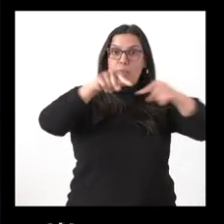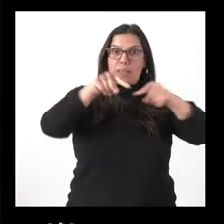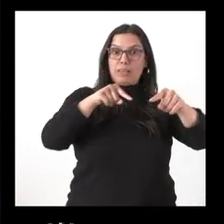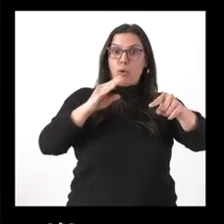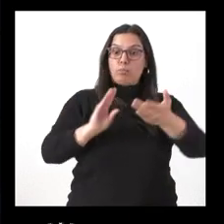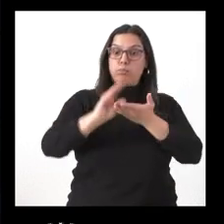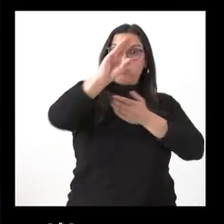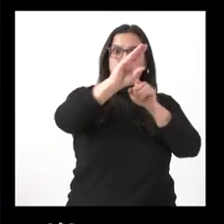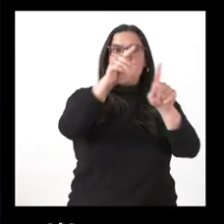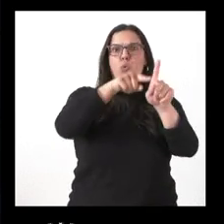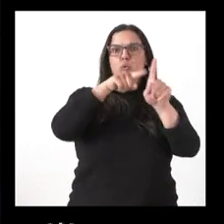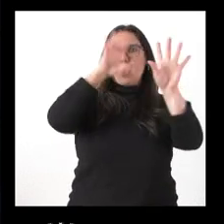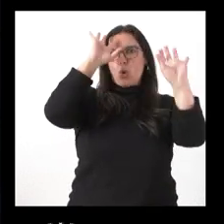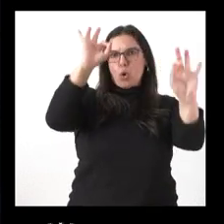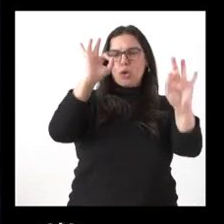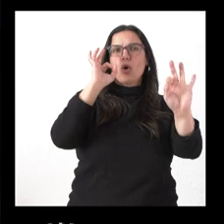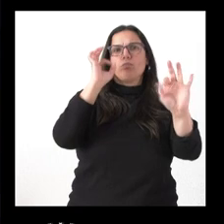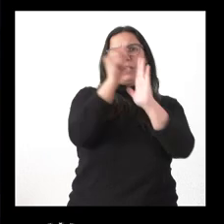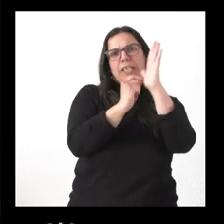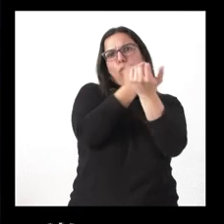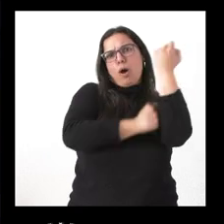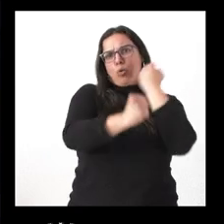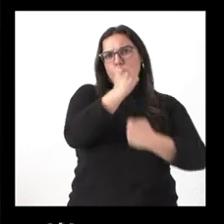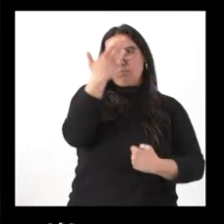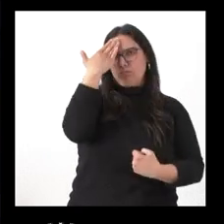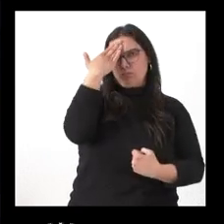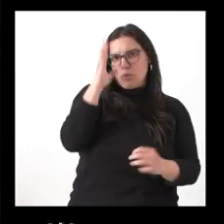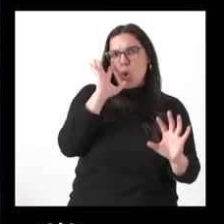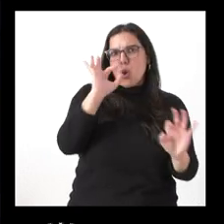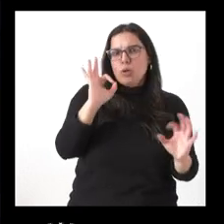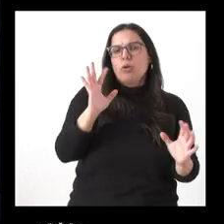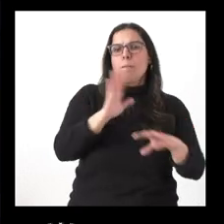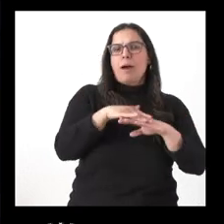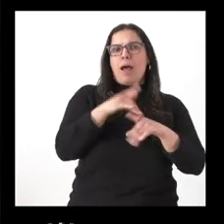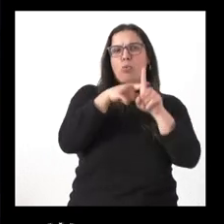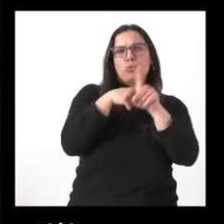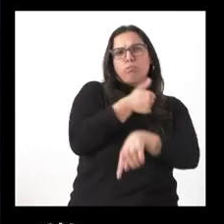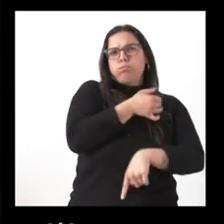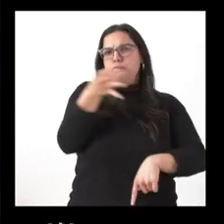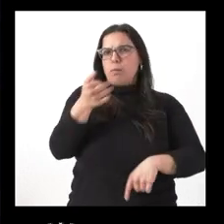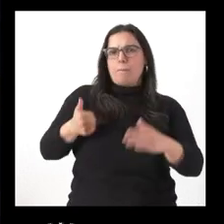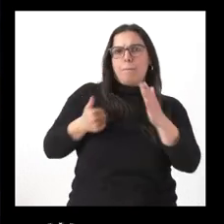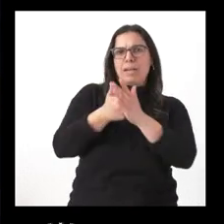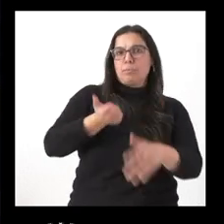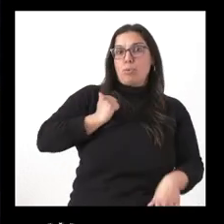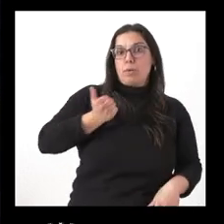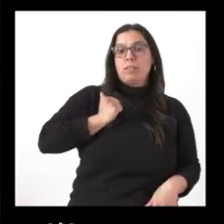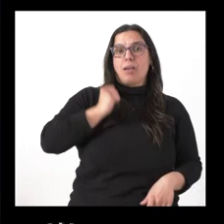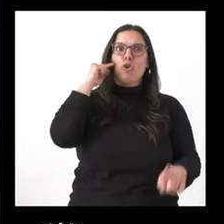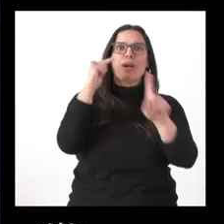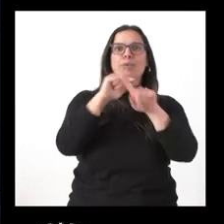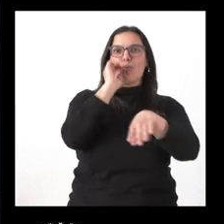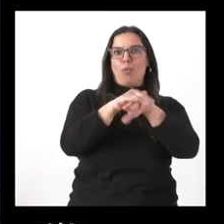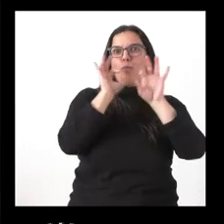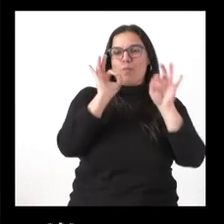razonable dentro del criterio de austeridad de estos fondos para que tengan el mayor nivel de eficiencia posible y para que sirvan para su objetivo